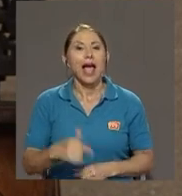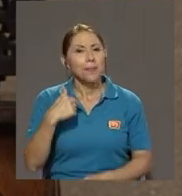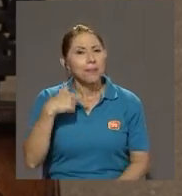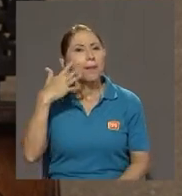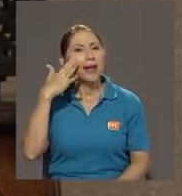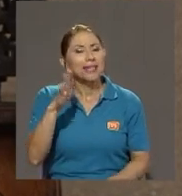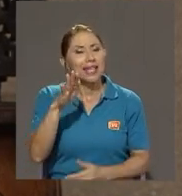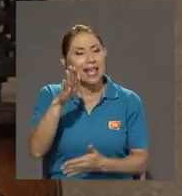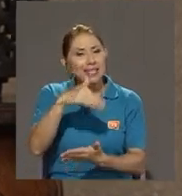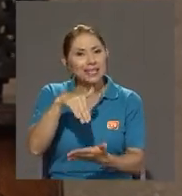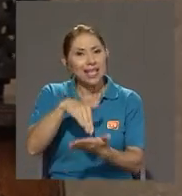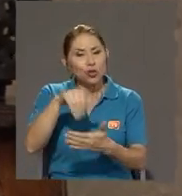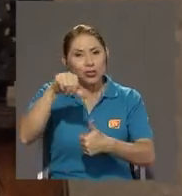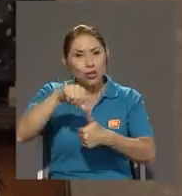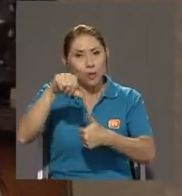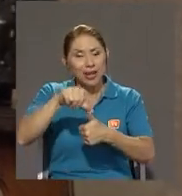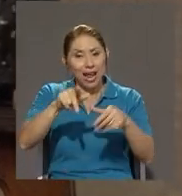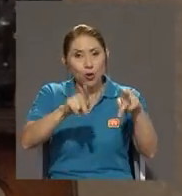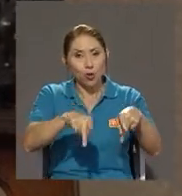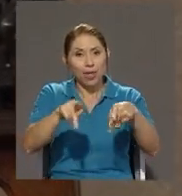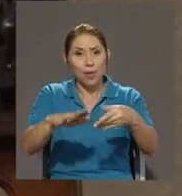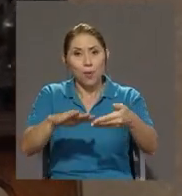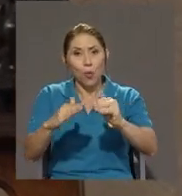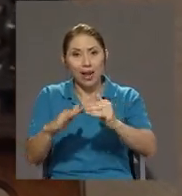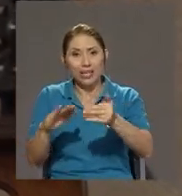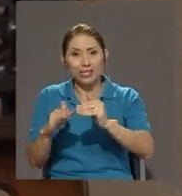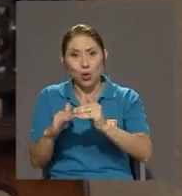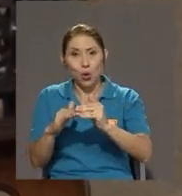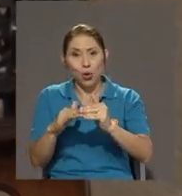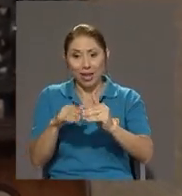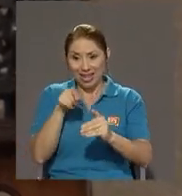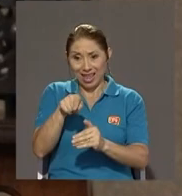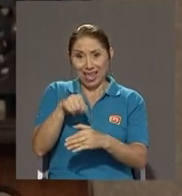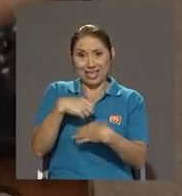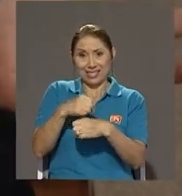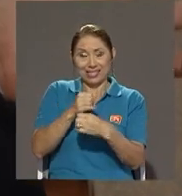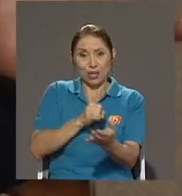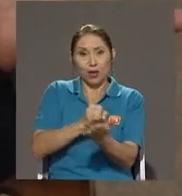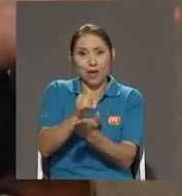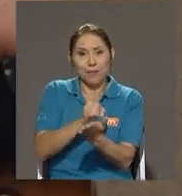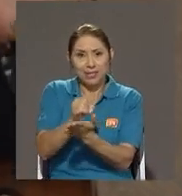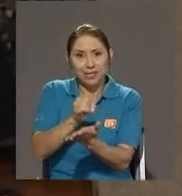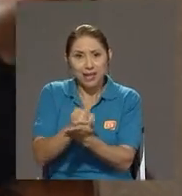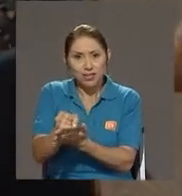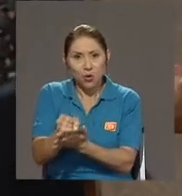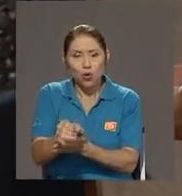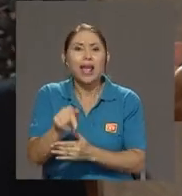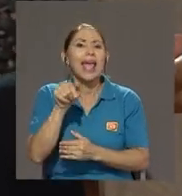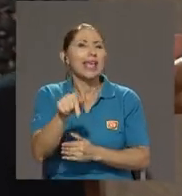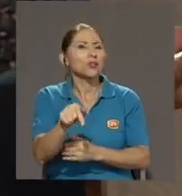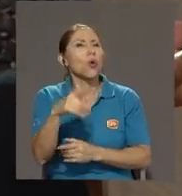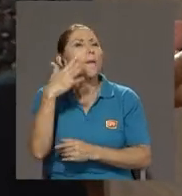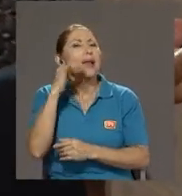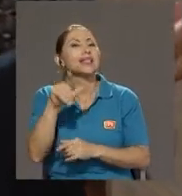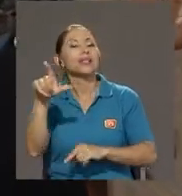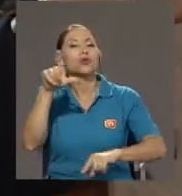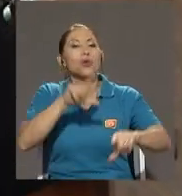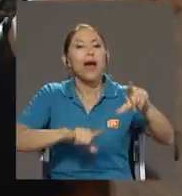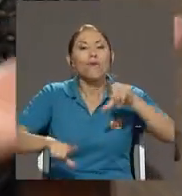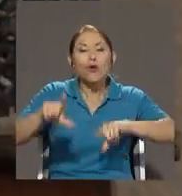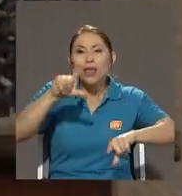que el Centro Centroamericano de Población, donde se hace esta investigación, es más un laboratorio de